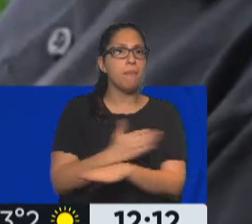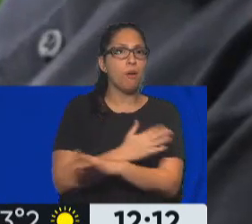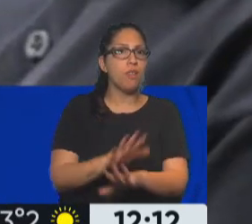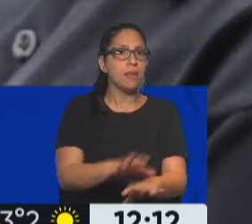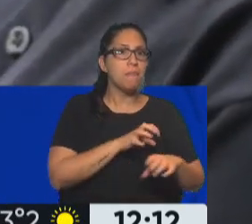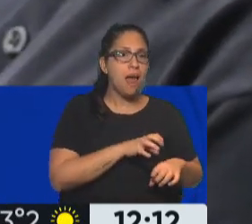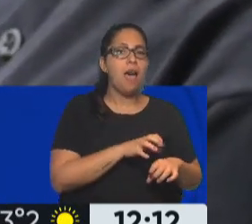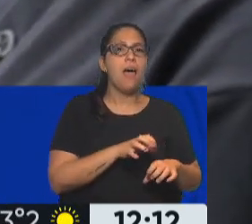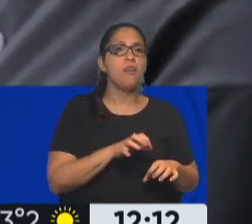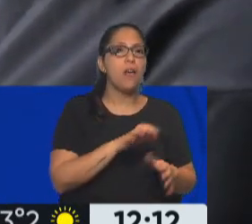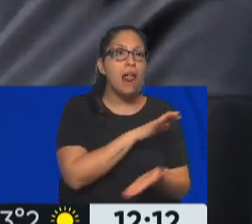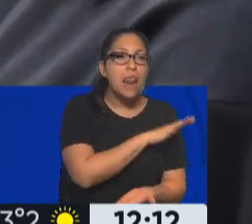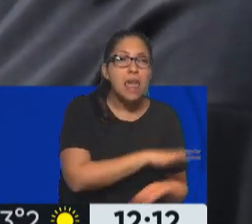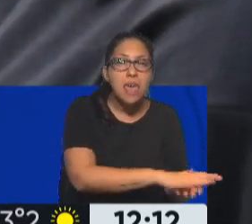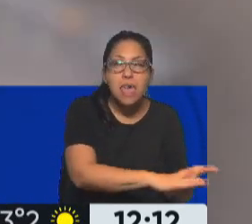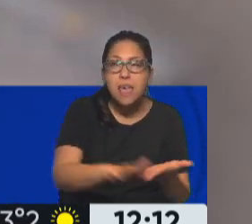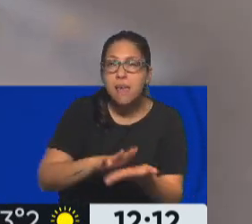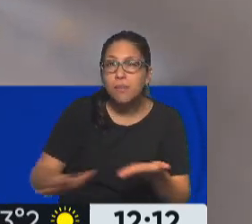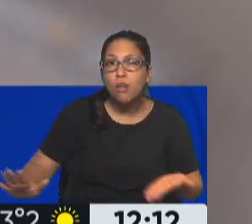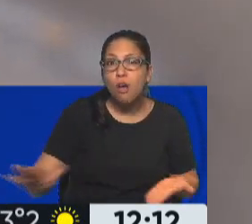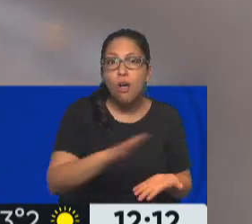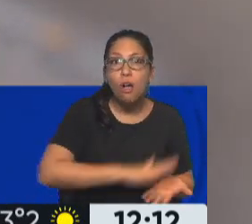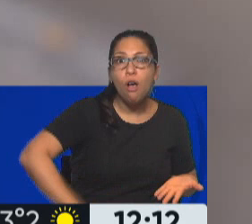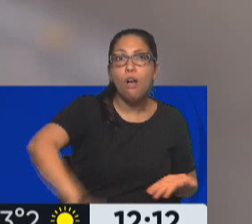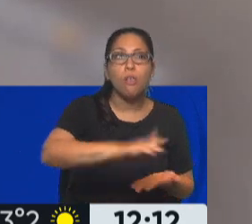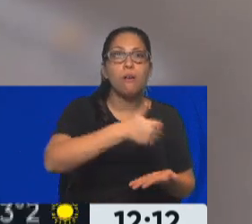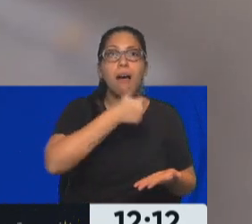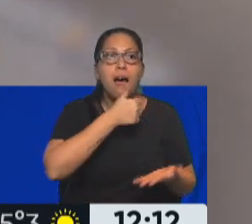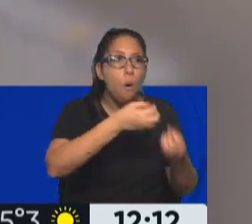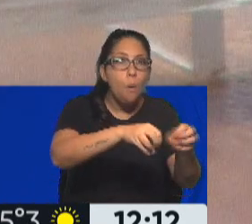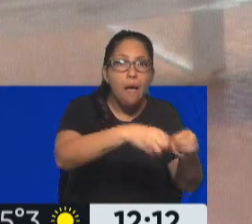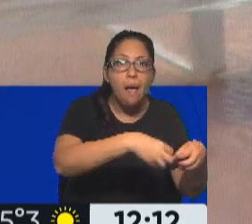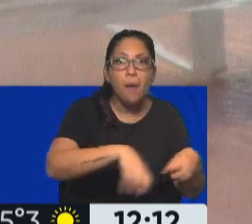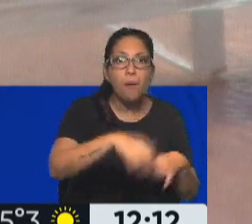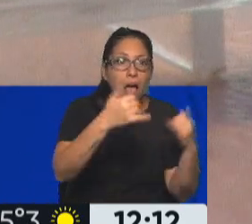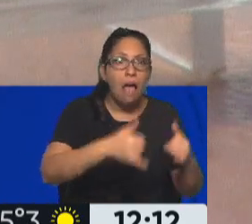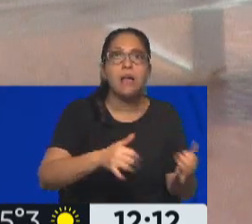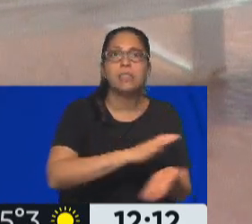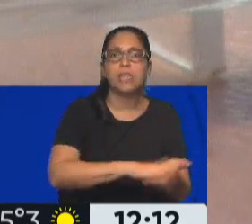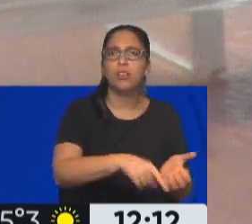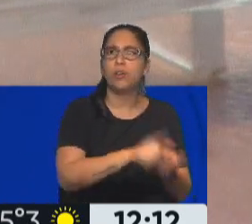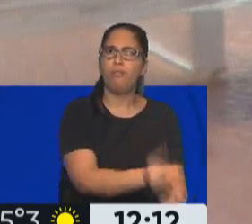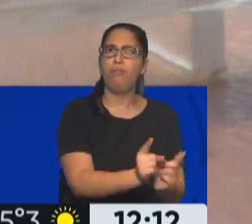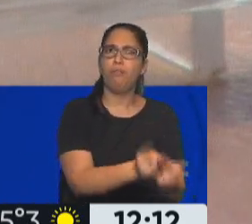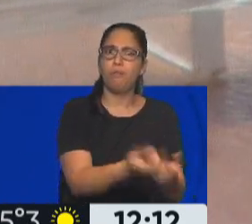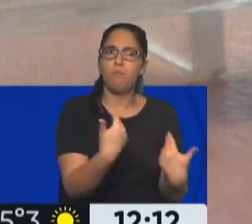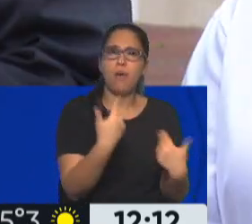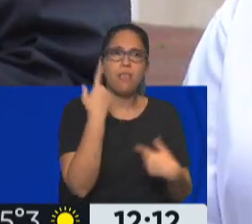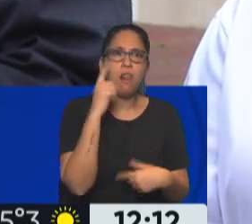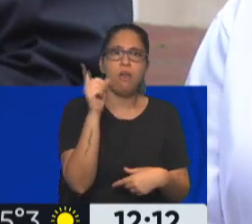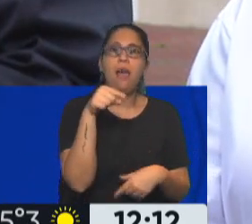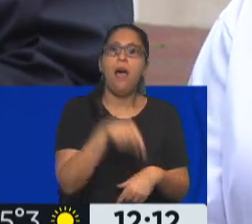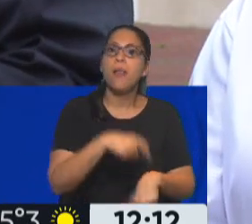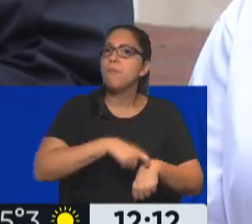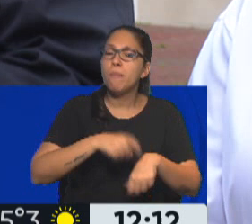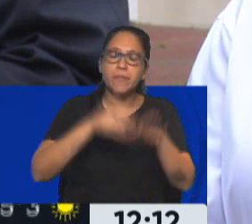el mosquito no ha aparecido para limpiar las zonas donde puede haber huevas. Las huevas sobreviven mucho tiempo, así que es un gran momento